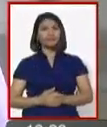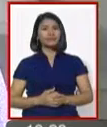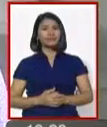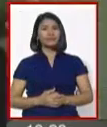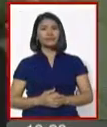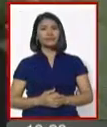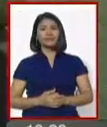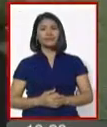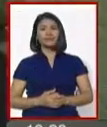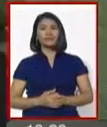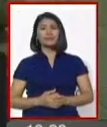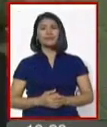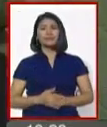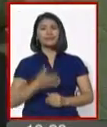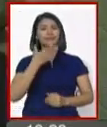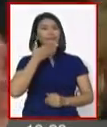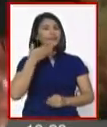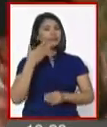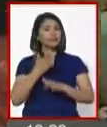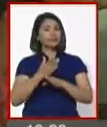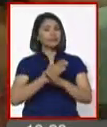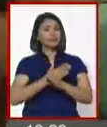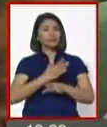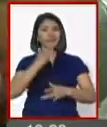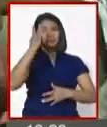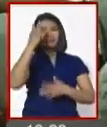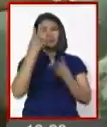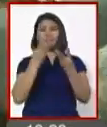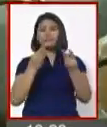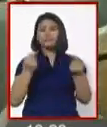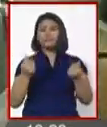ellos estén mejorando su enfermedad